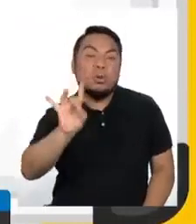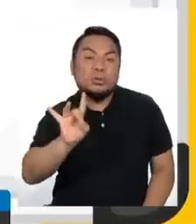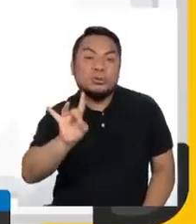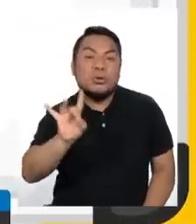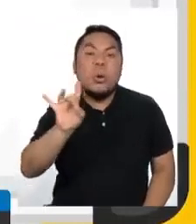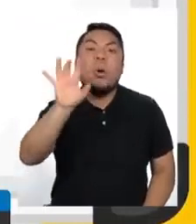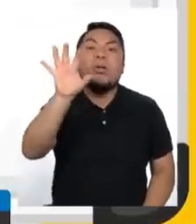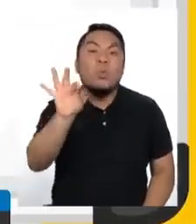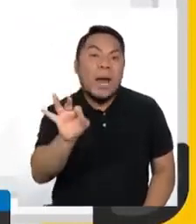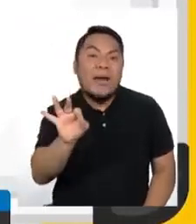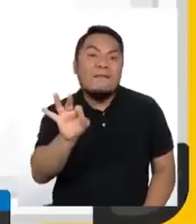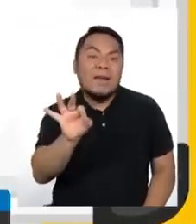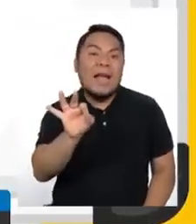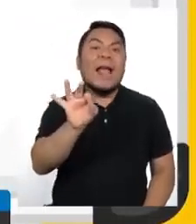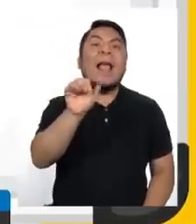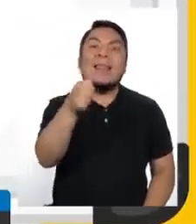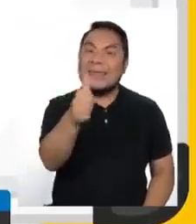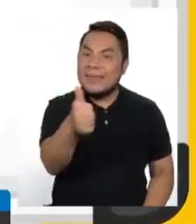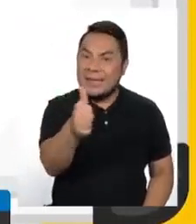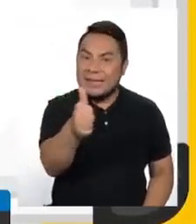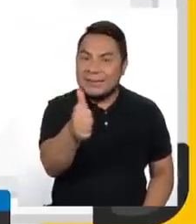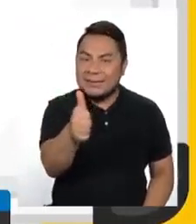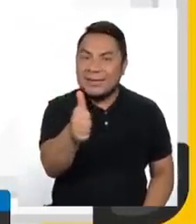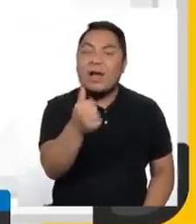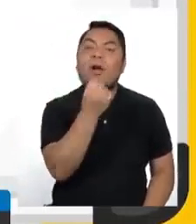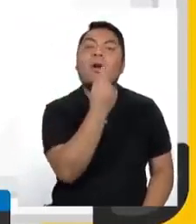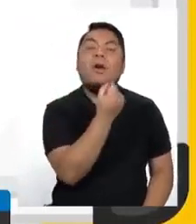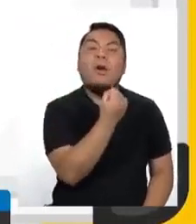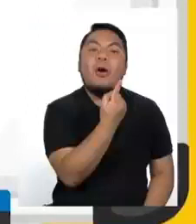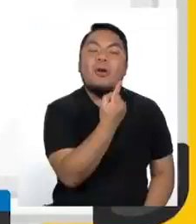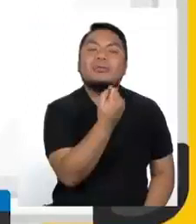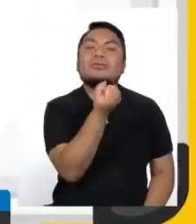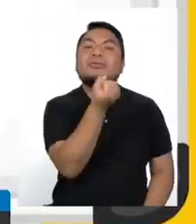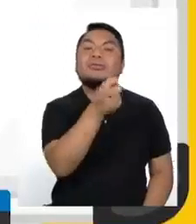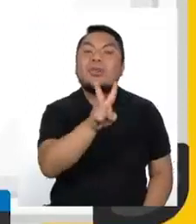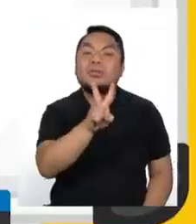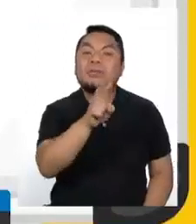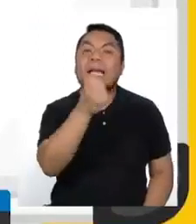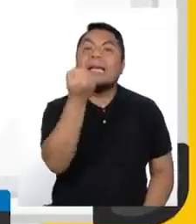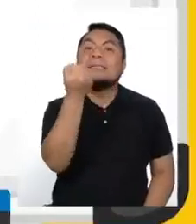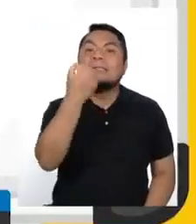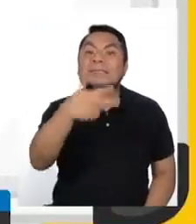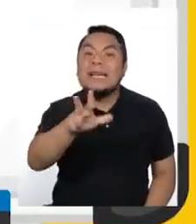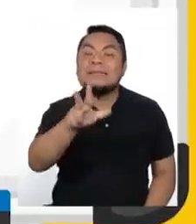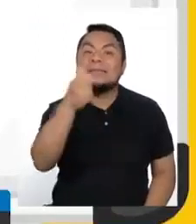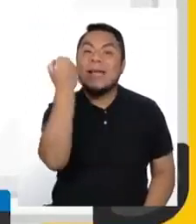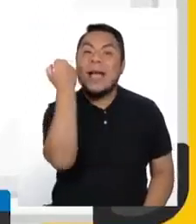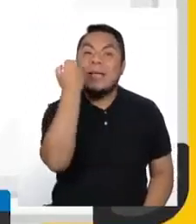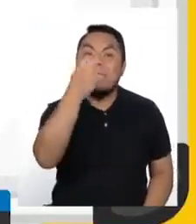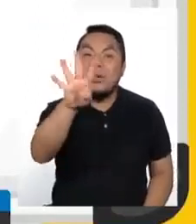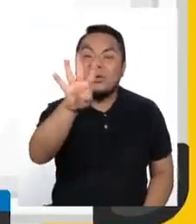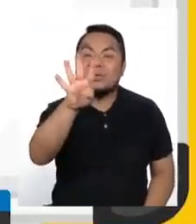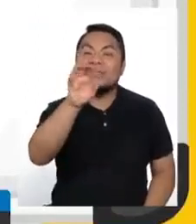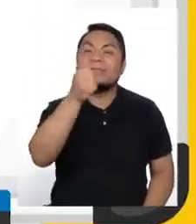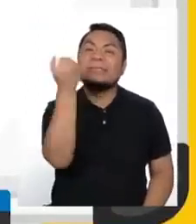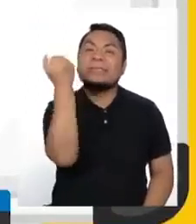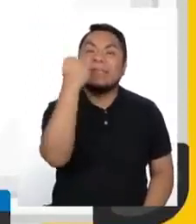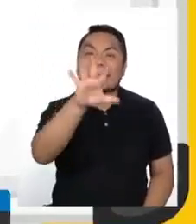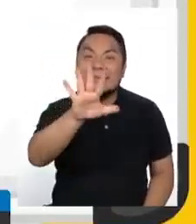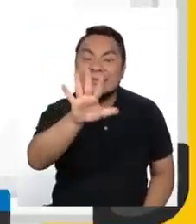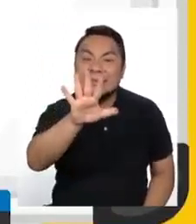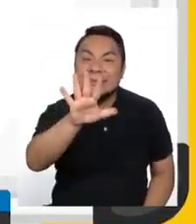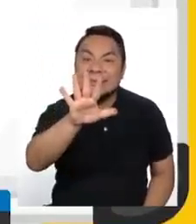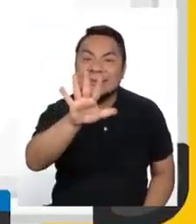8, 9, 10, 11, 12, 13, 14, 15.